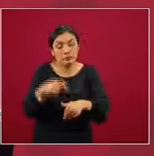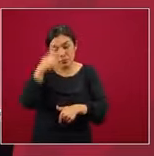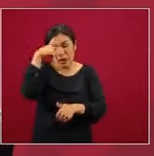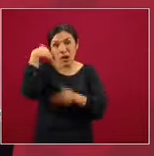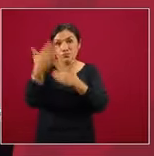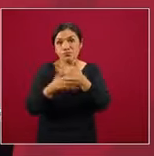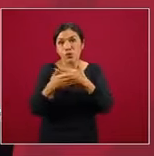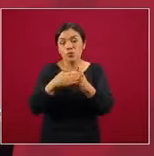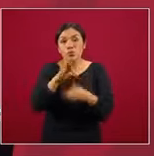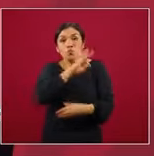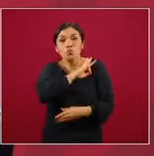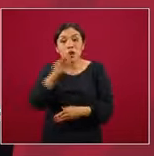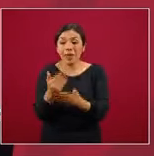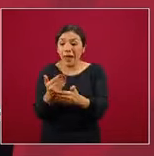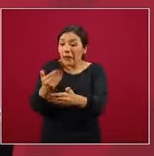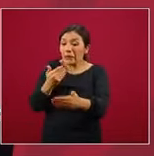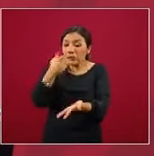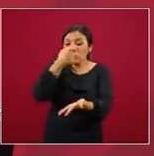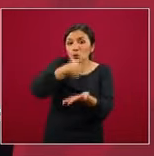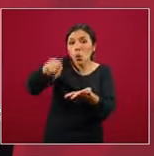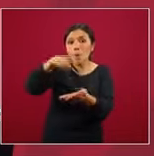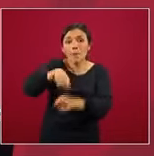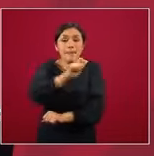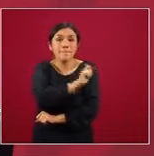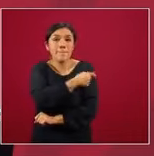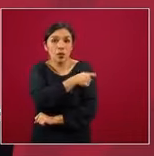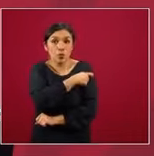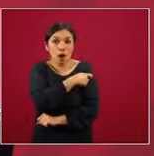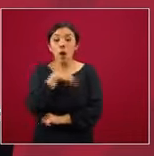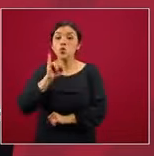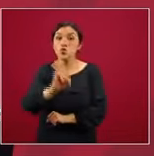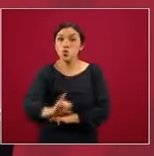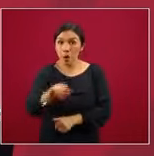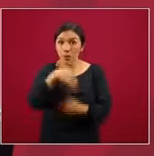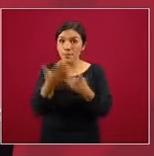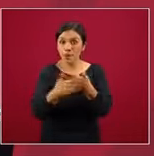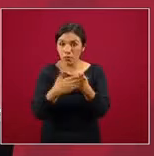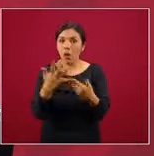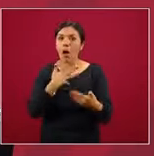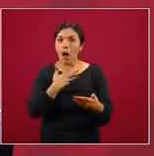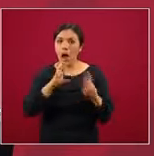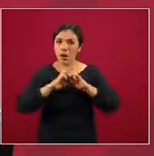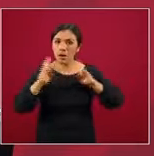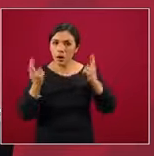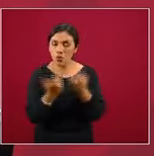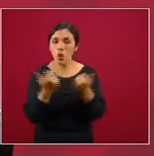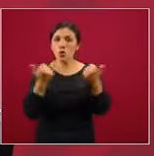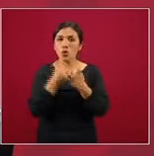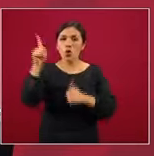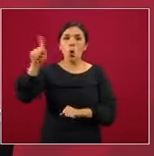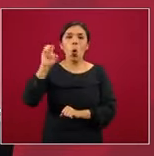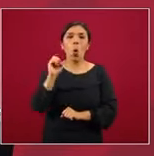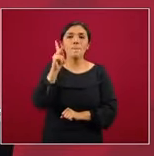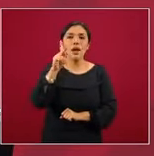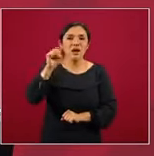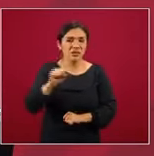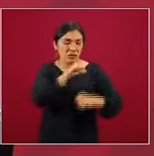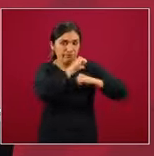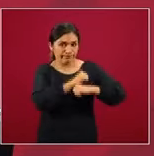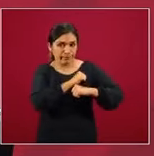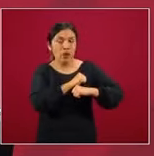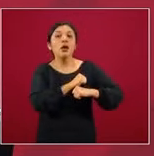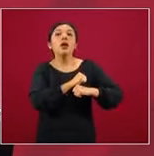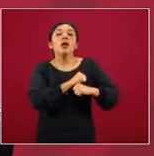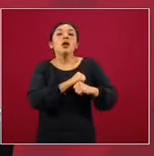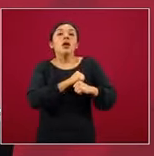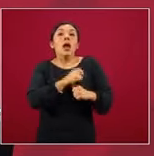para el acceso temprano a las vacunas. El jueves próximo tenemos esta conversación convocada por la Organización Panamericana de la Salud